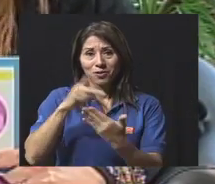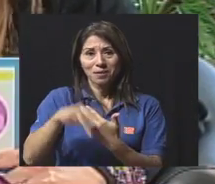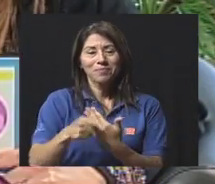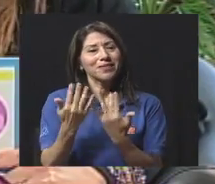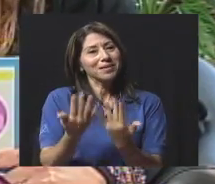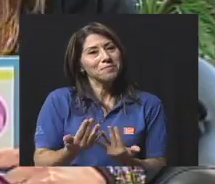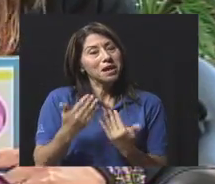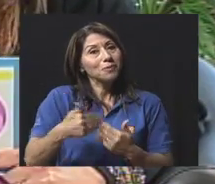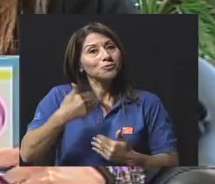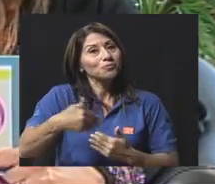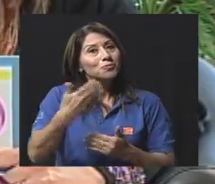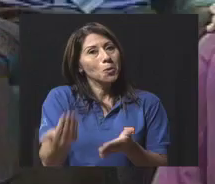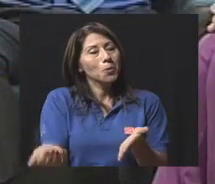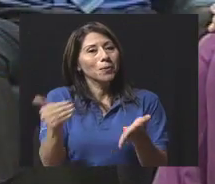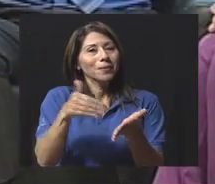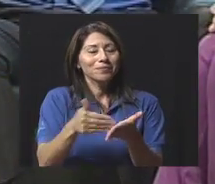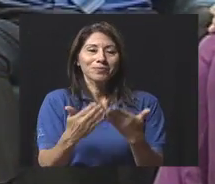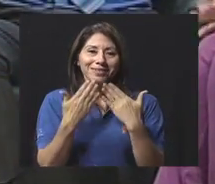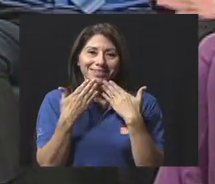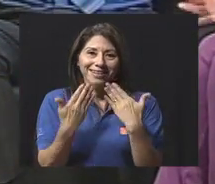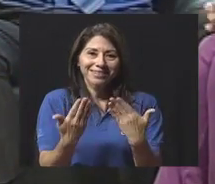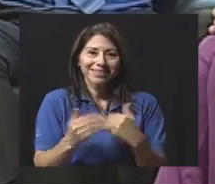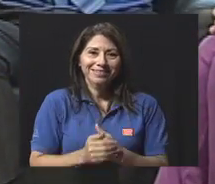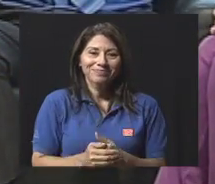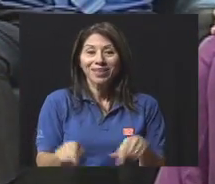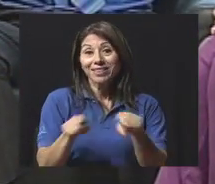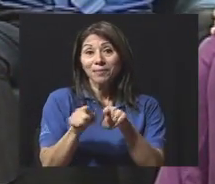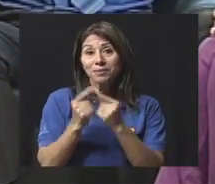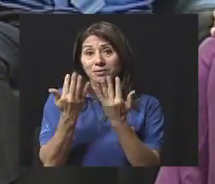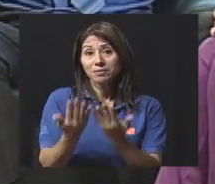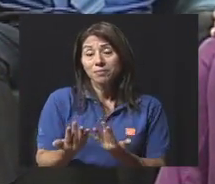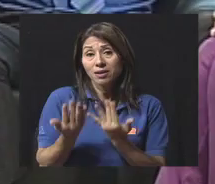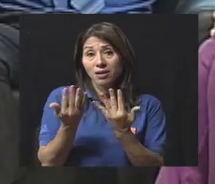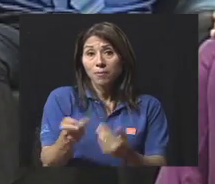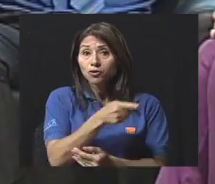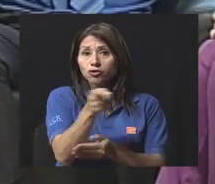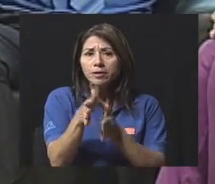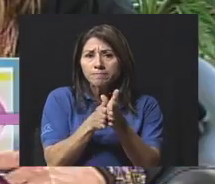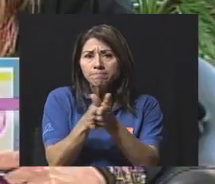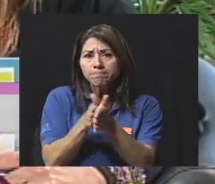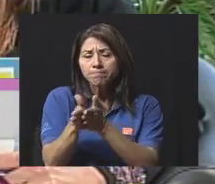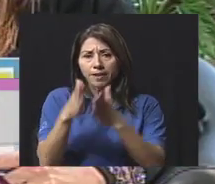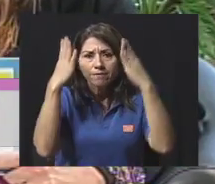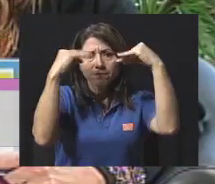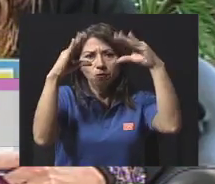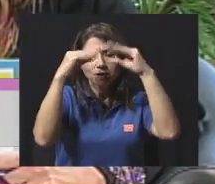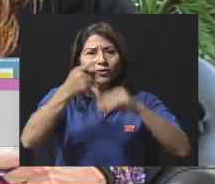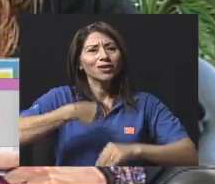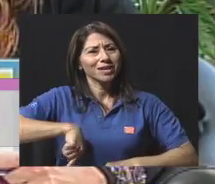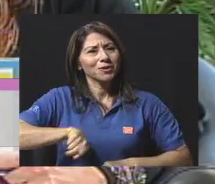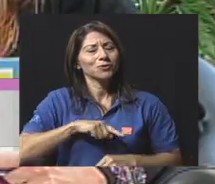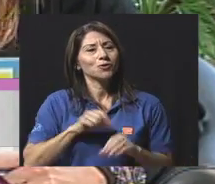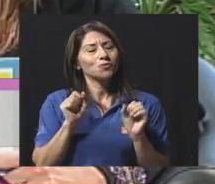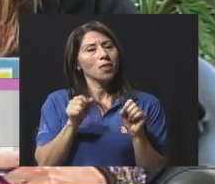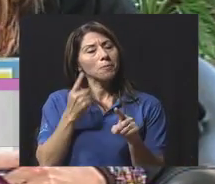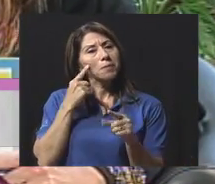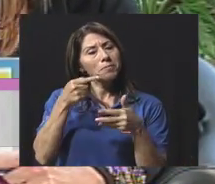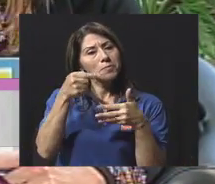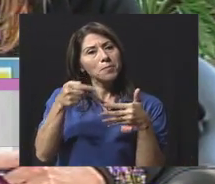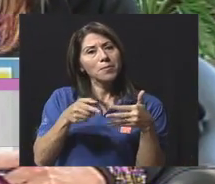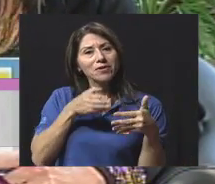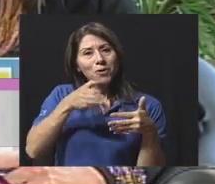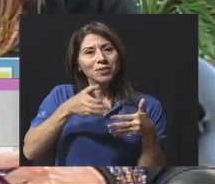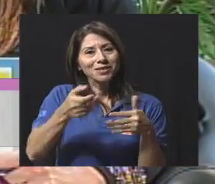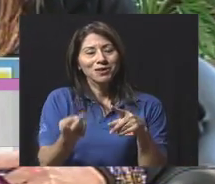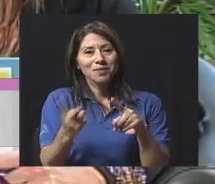sigan acompañando Nuevamente muchas gracias y esperamos también que esta información haya sido de mucha utilidad y que podamos aplicar estas recomendaciones